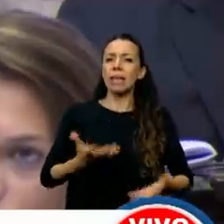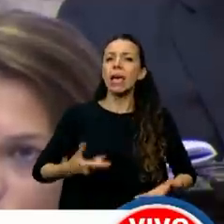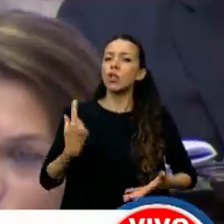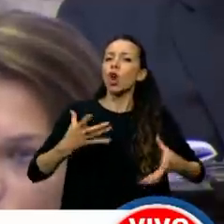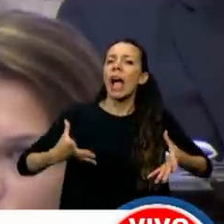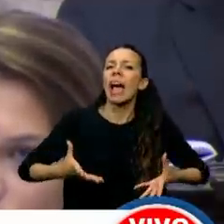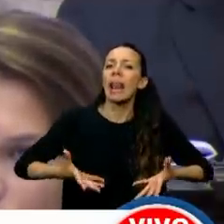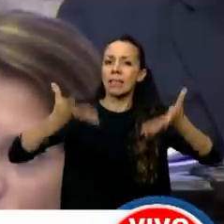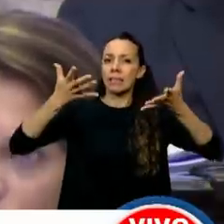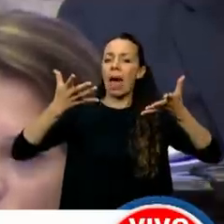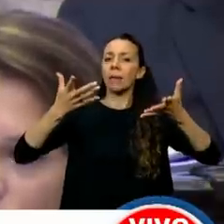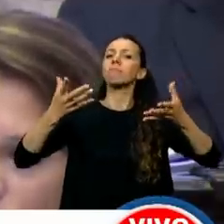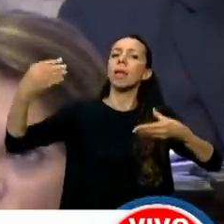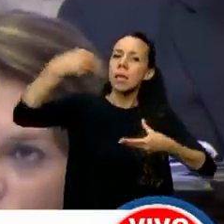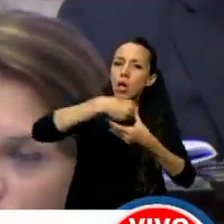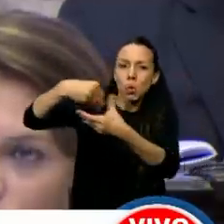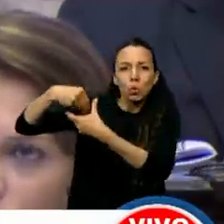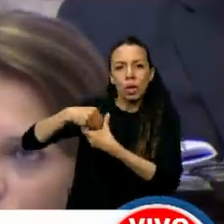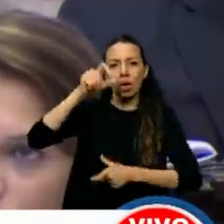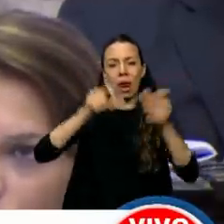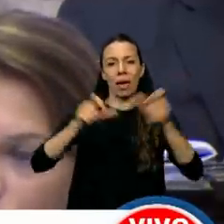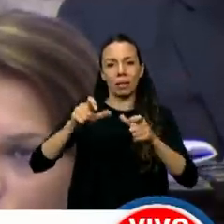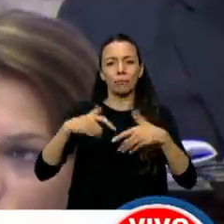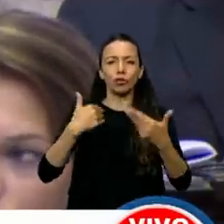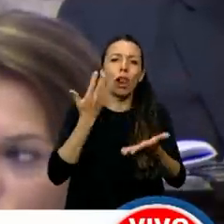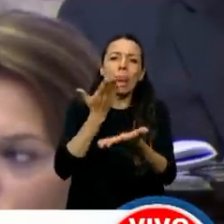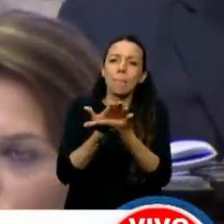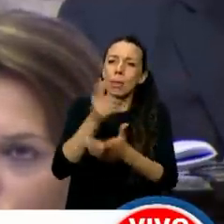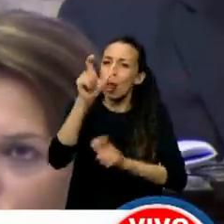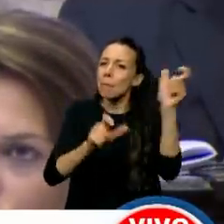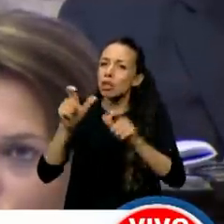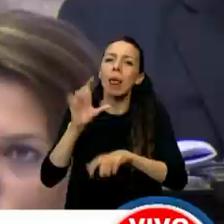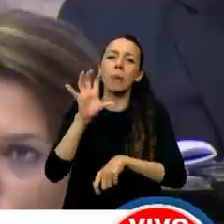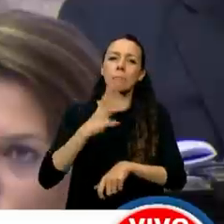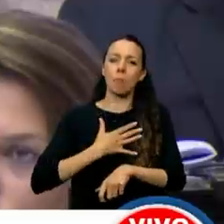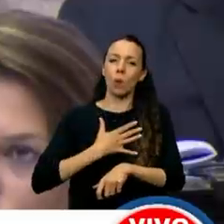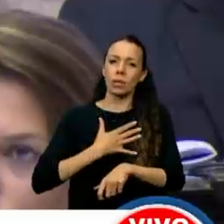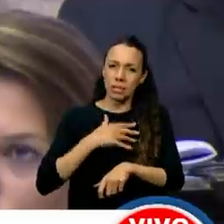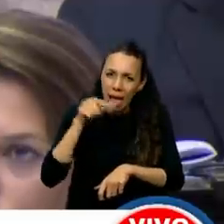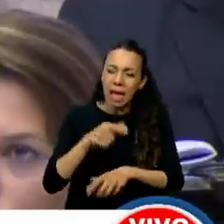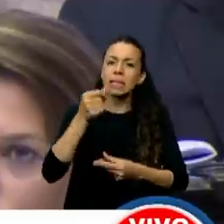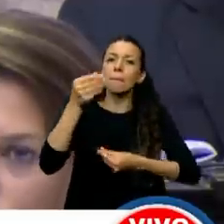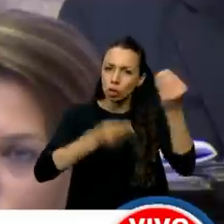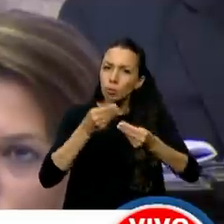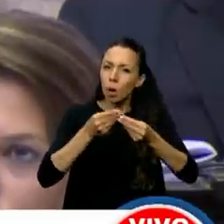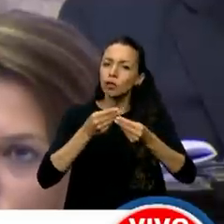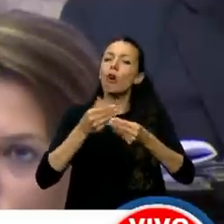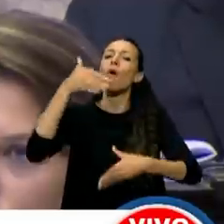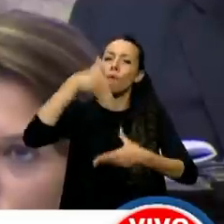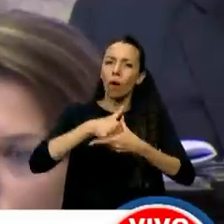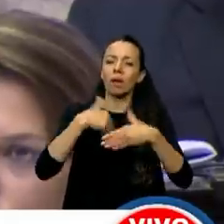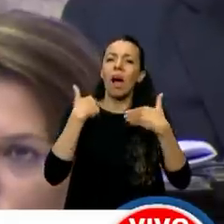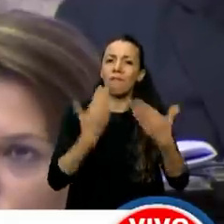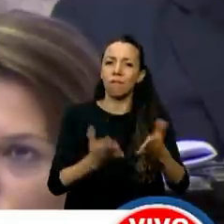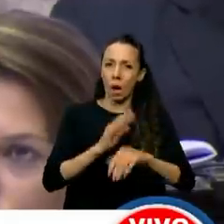con inclusión por eso les pido a los legisladores y legisladoras en mi provincia que acompaña este presupuesto para que